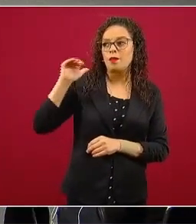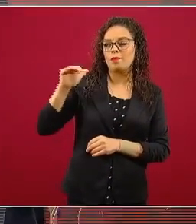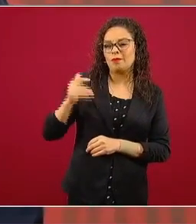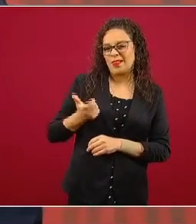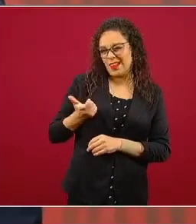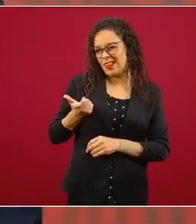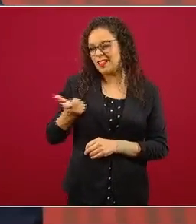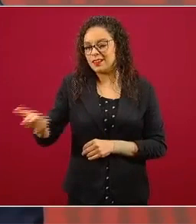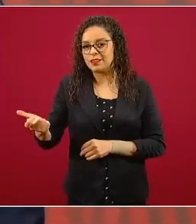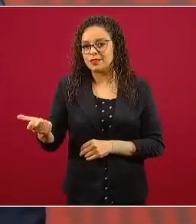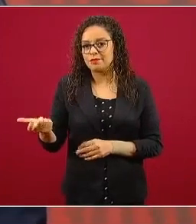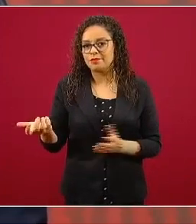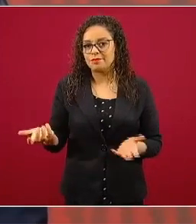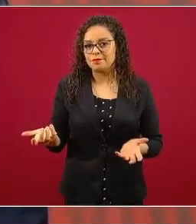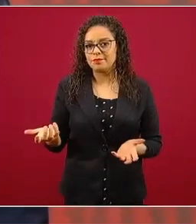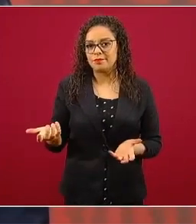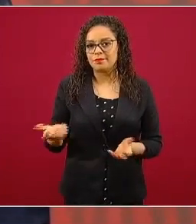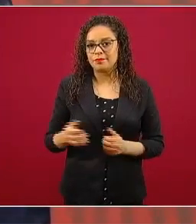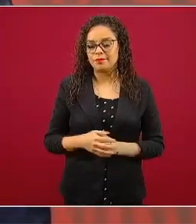se vendan.